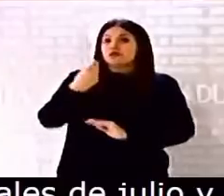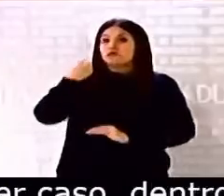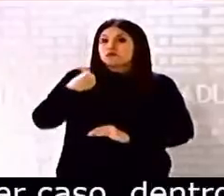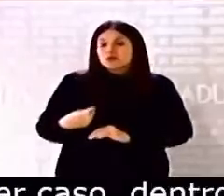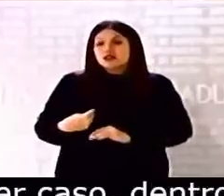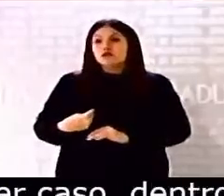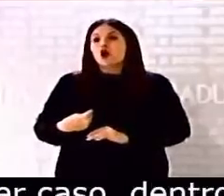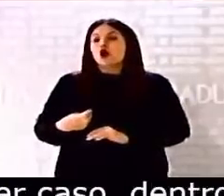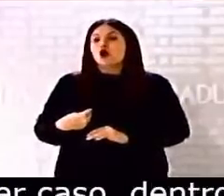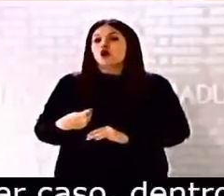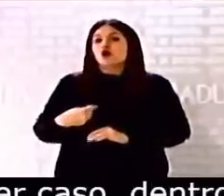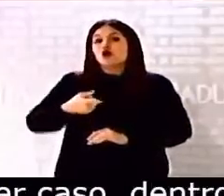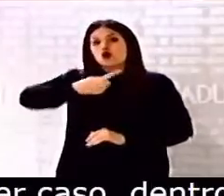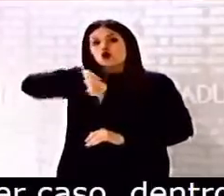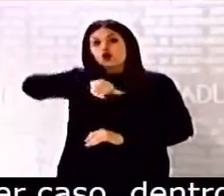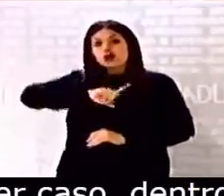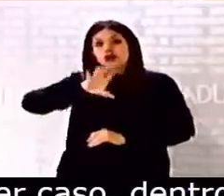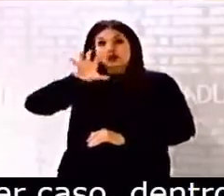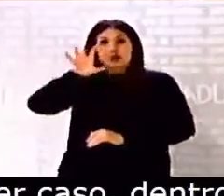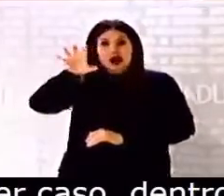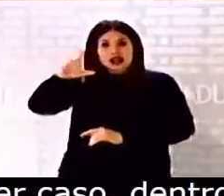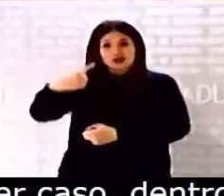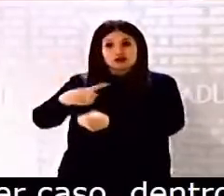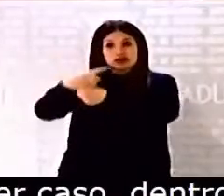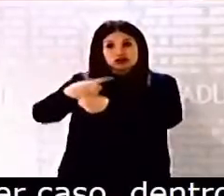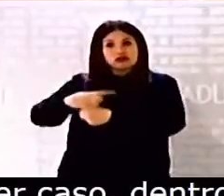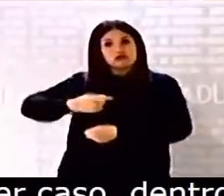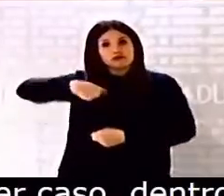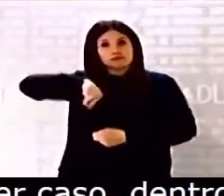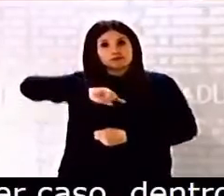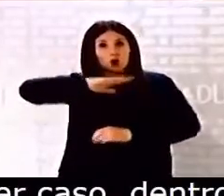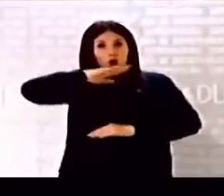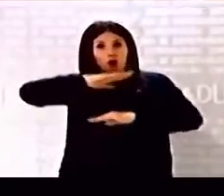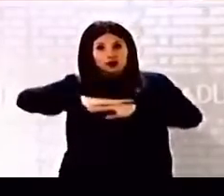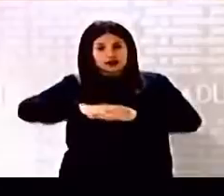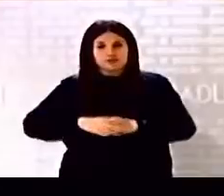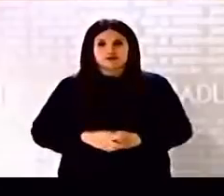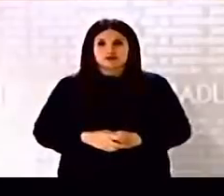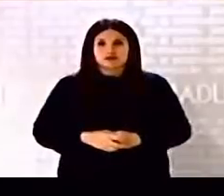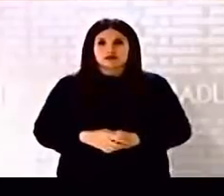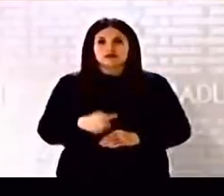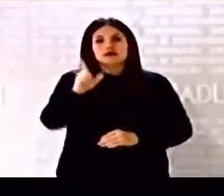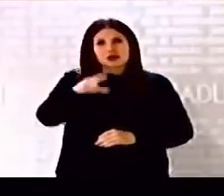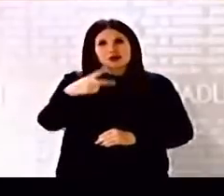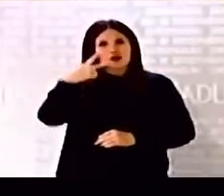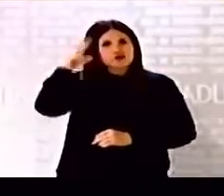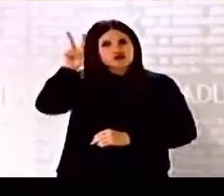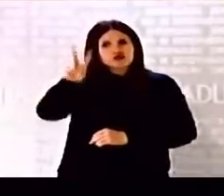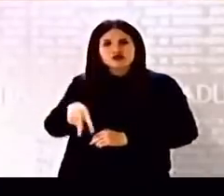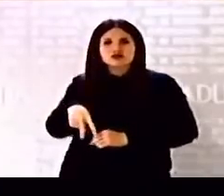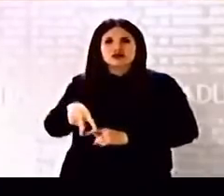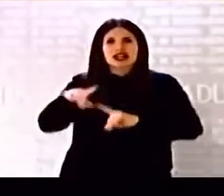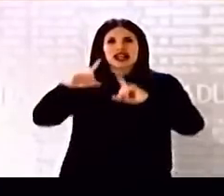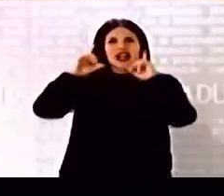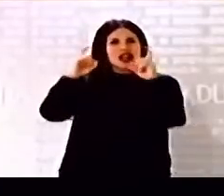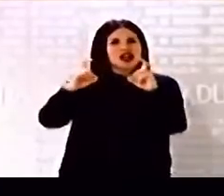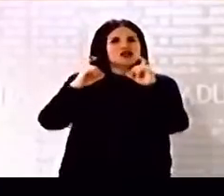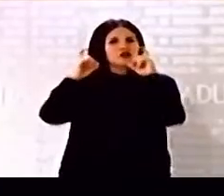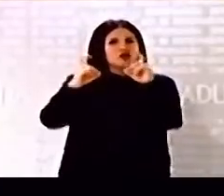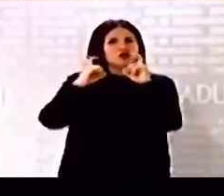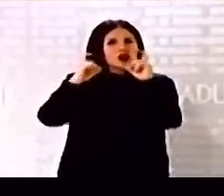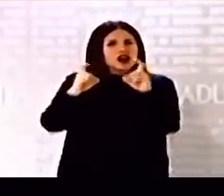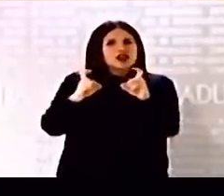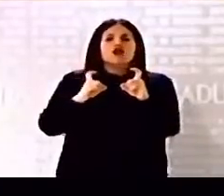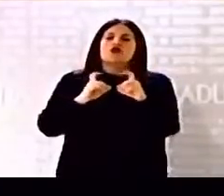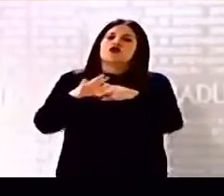había previsto nuestro país. Tengo que reconocer el esfuerzo muy importante que está realizando el